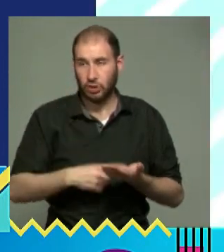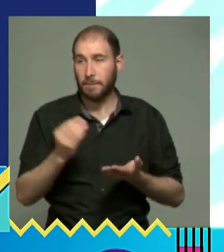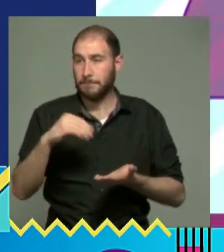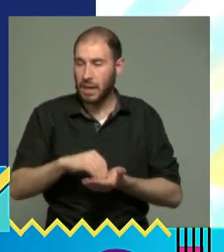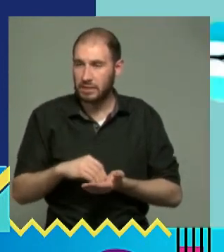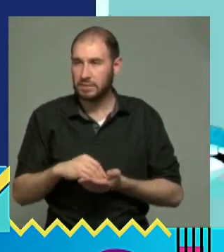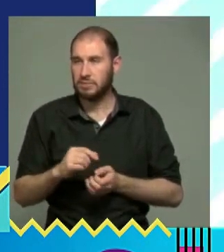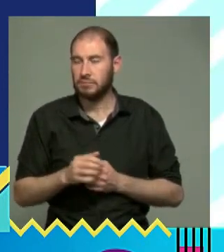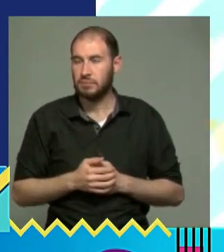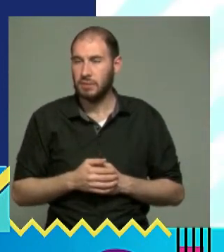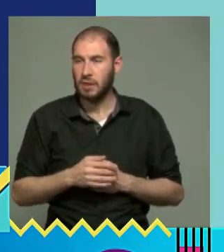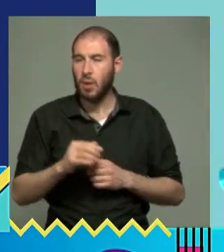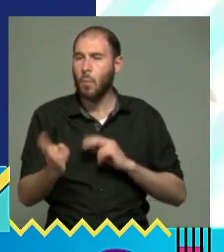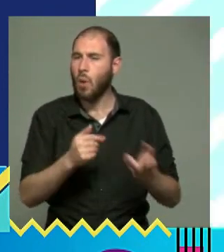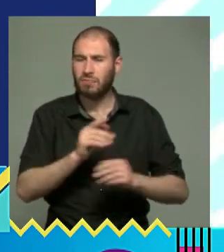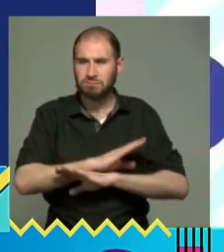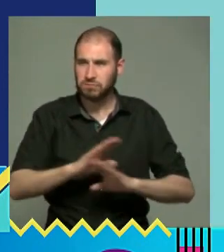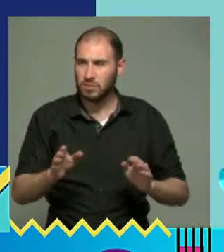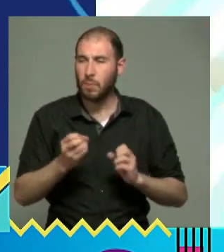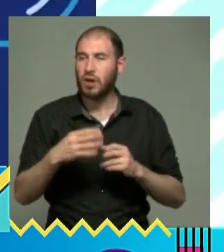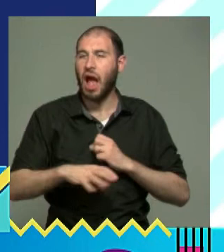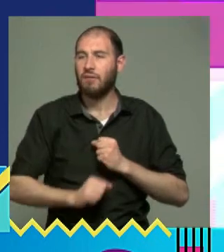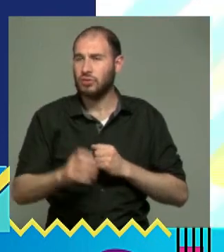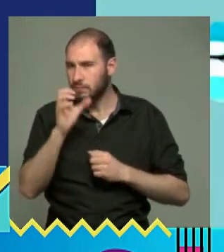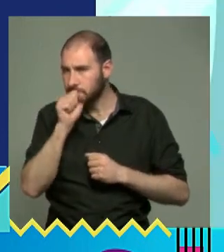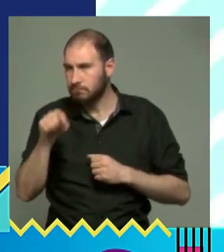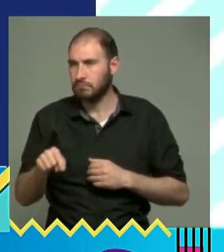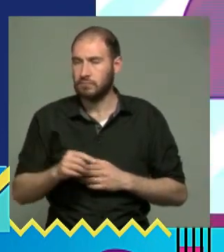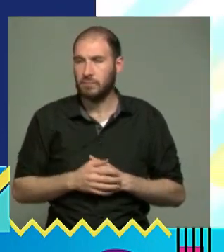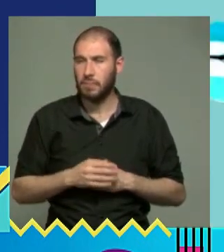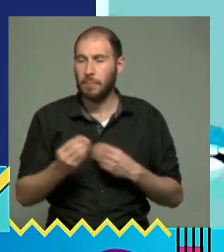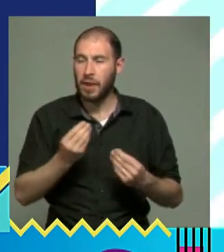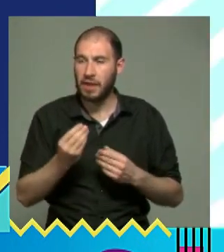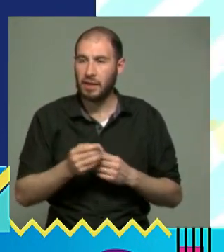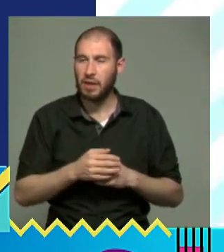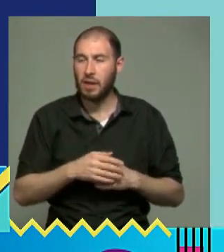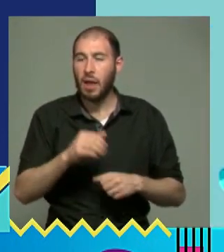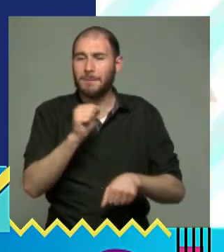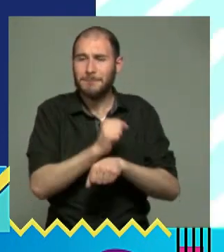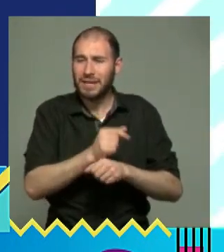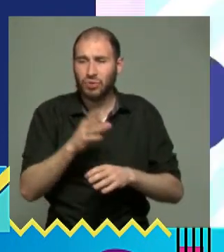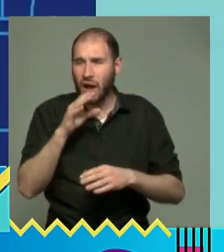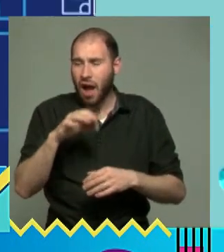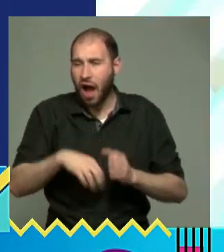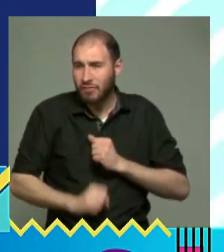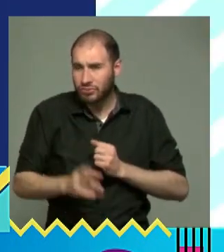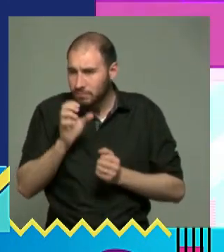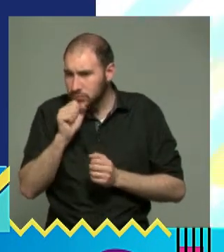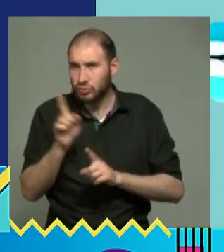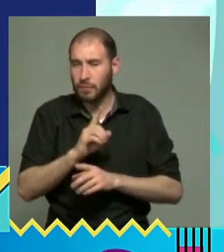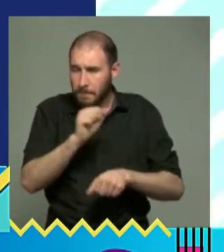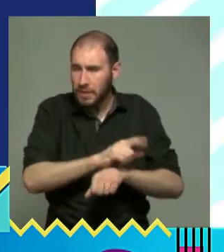para que no hayan más muertas por abortos clandestinos, para que no hayan más presas por abortos clandestinos, porque